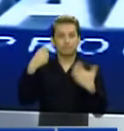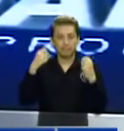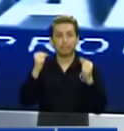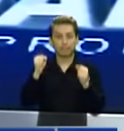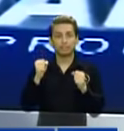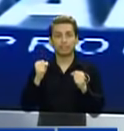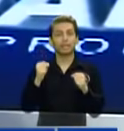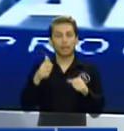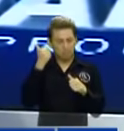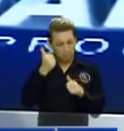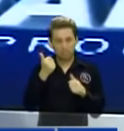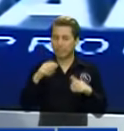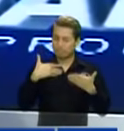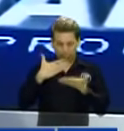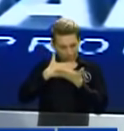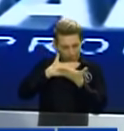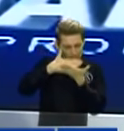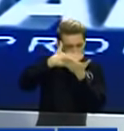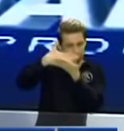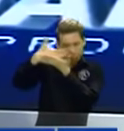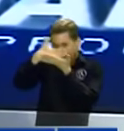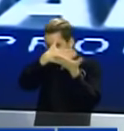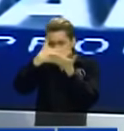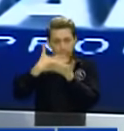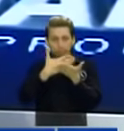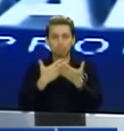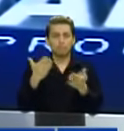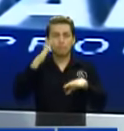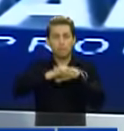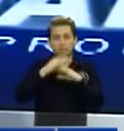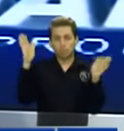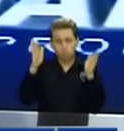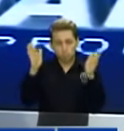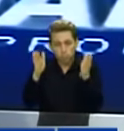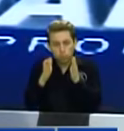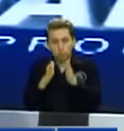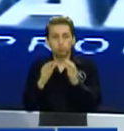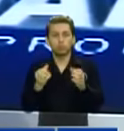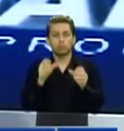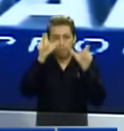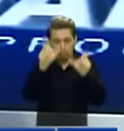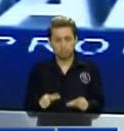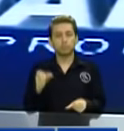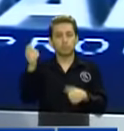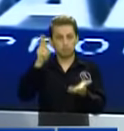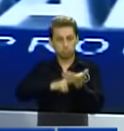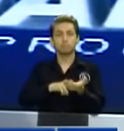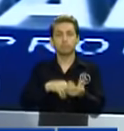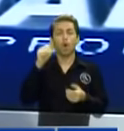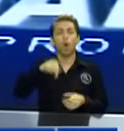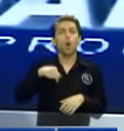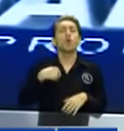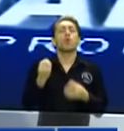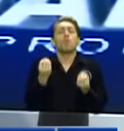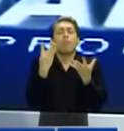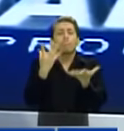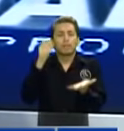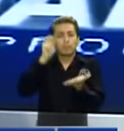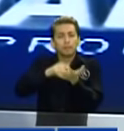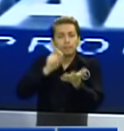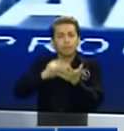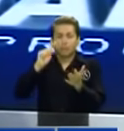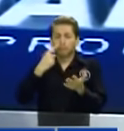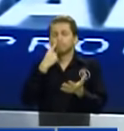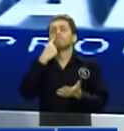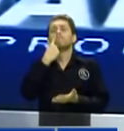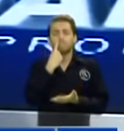cerrado la cantidad de casos. En total realizamos hoy 531 pruebas, de los